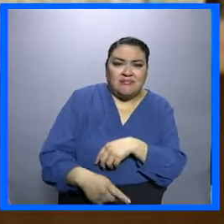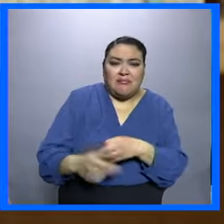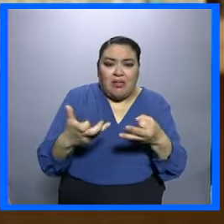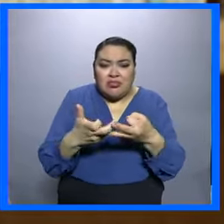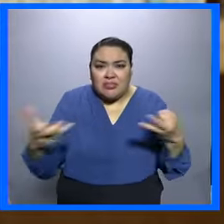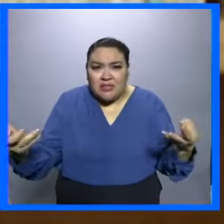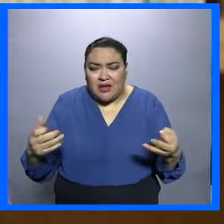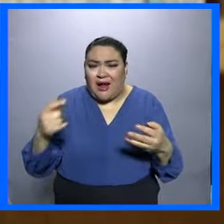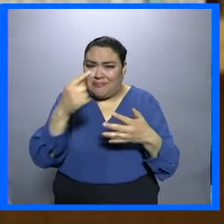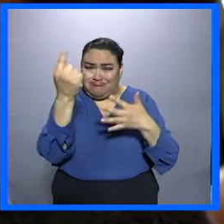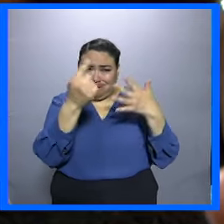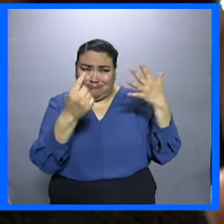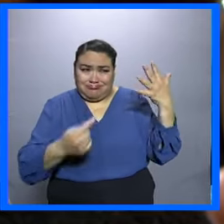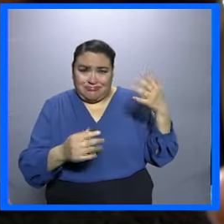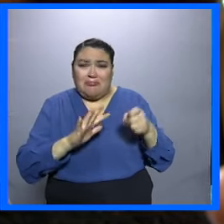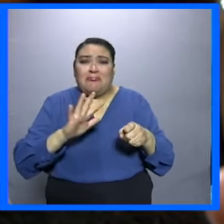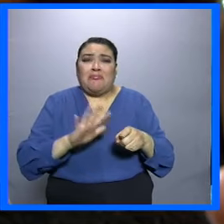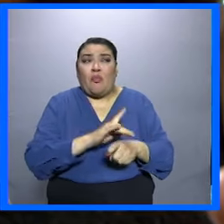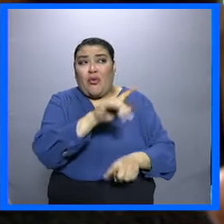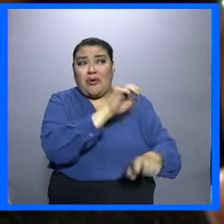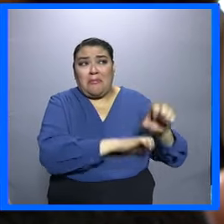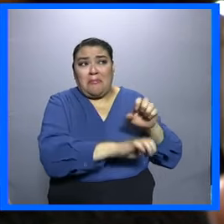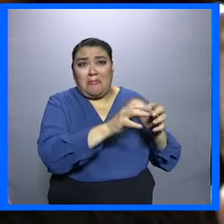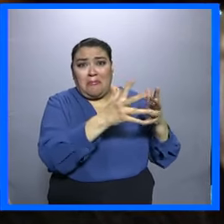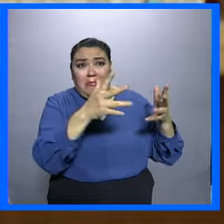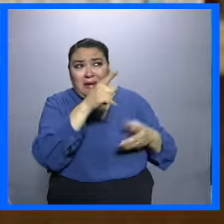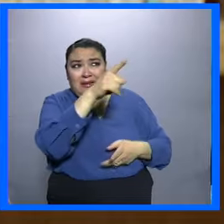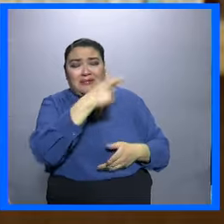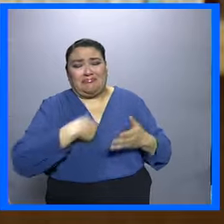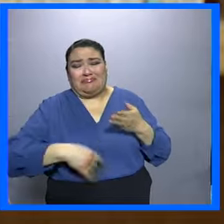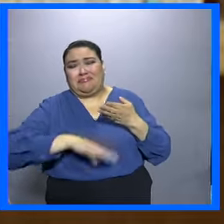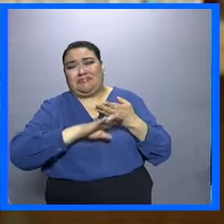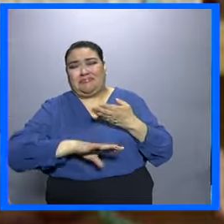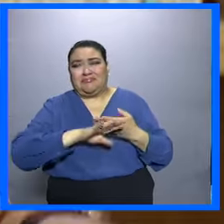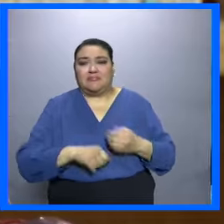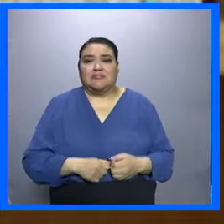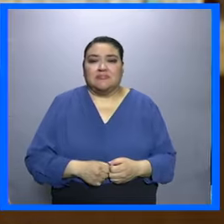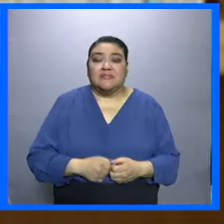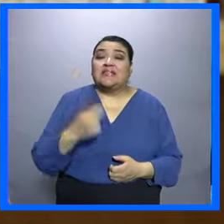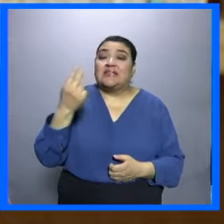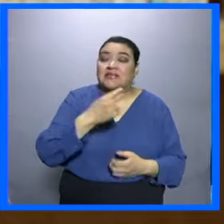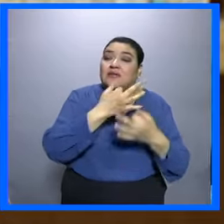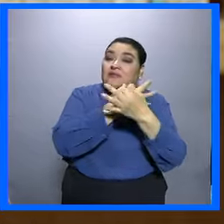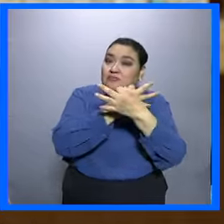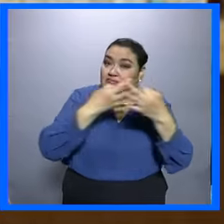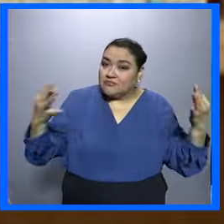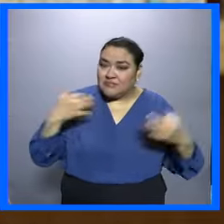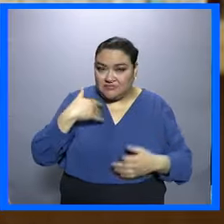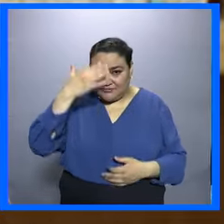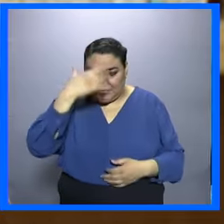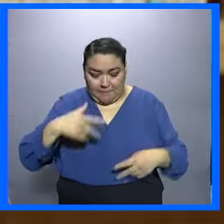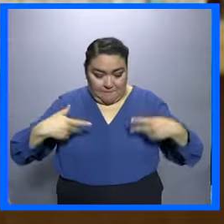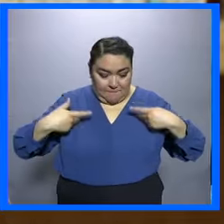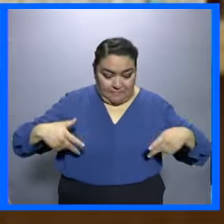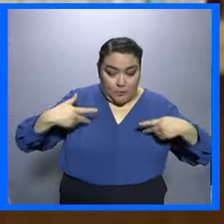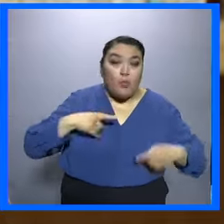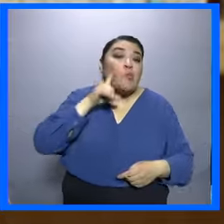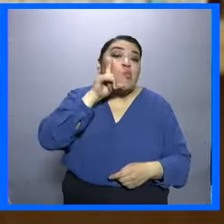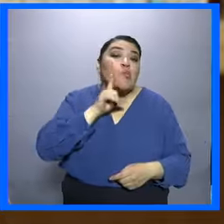el territorio frente a los grandes desarrollos. Hay que decir que los periodistas y las